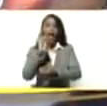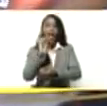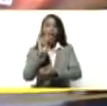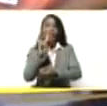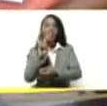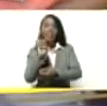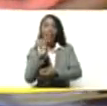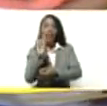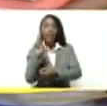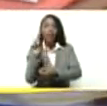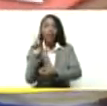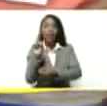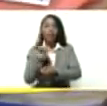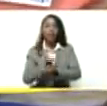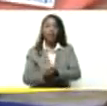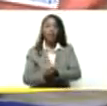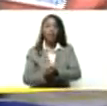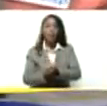y gano garrido